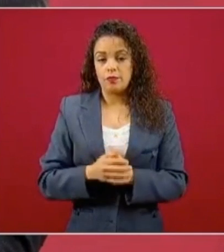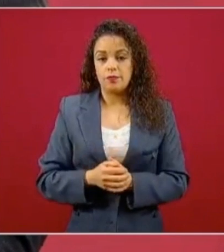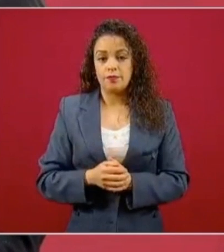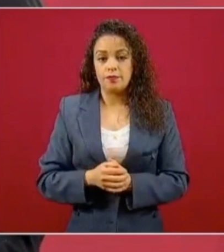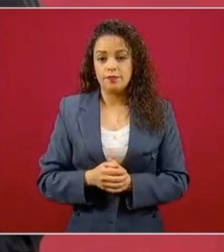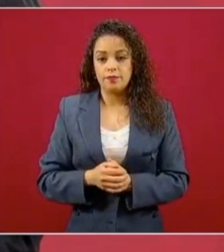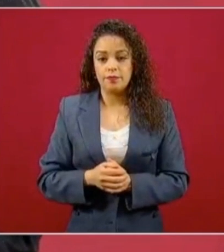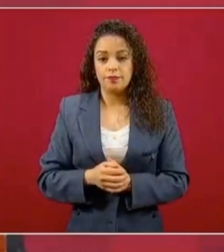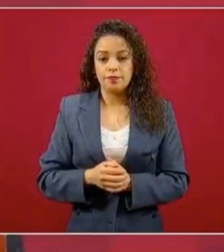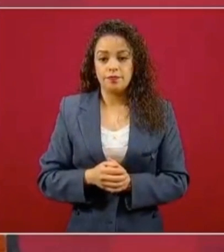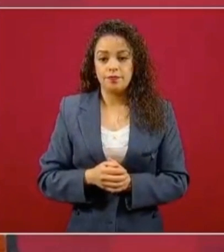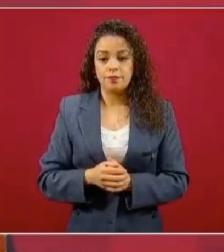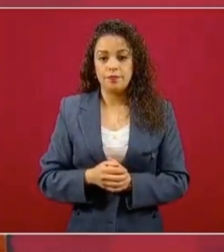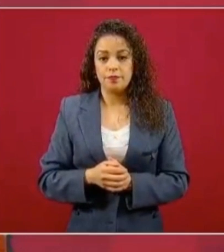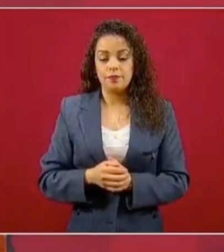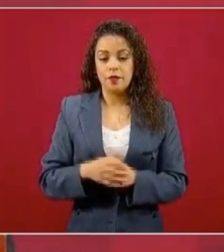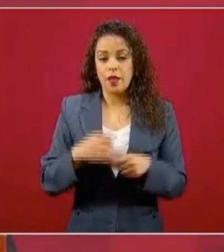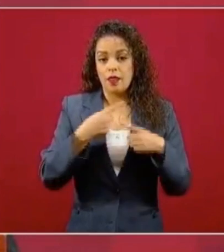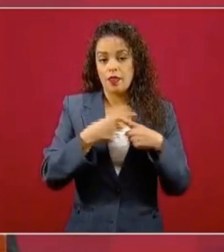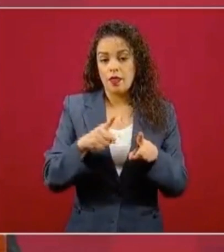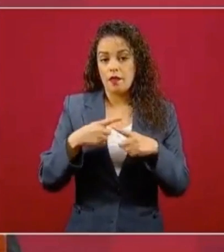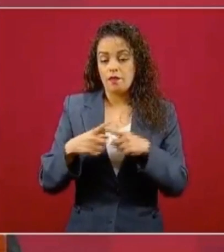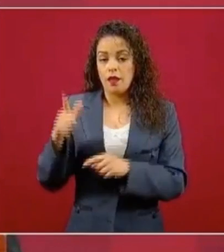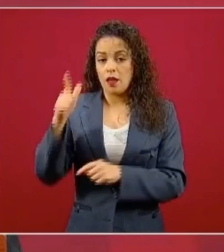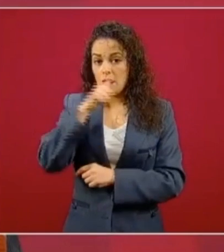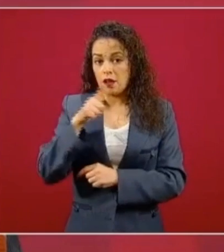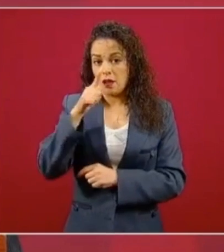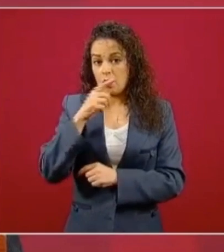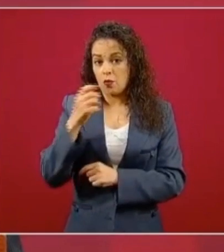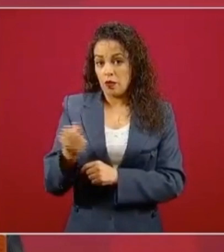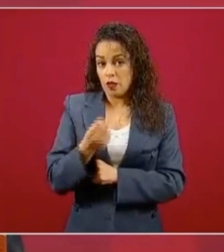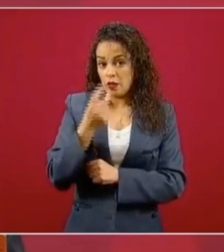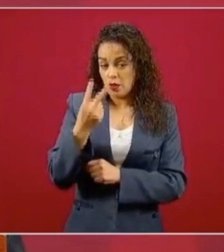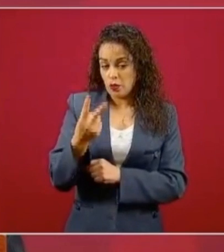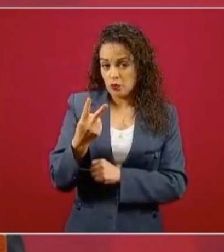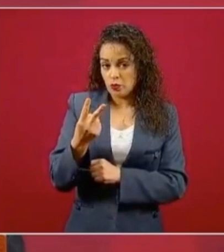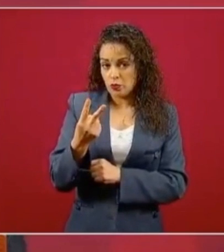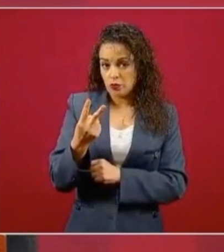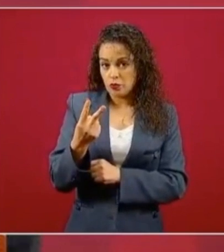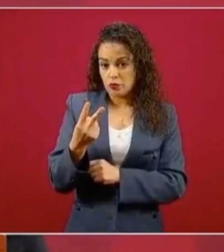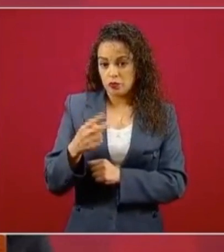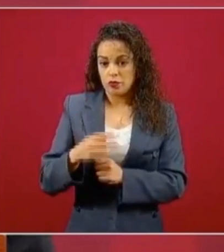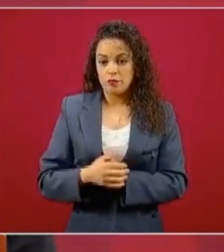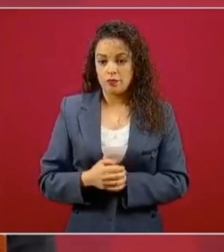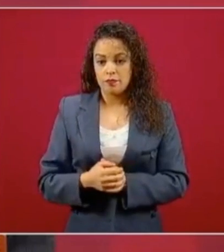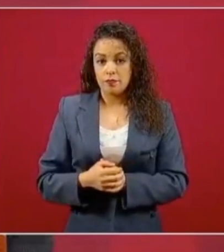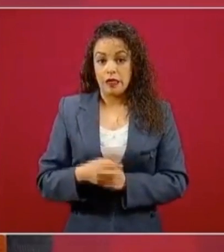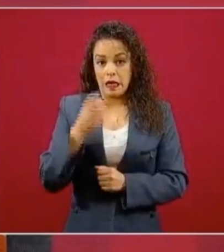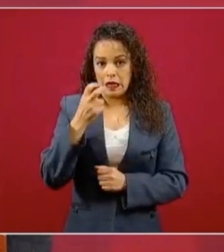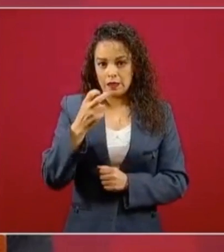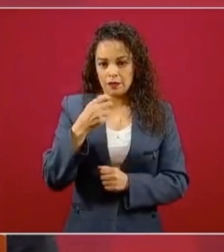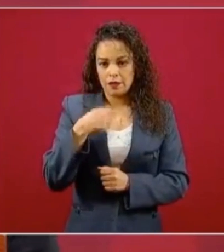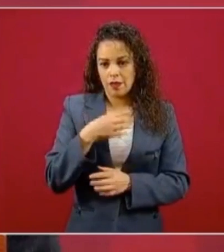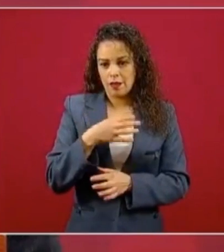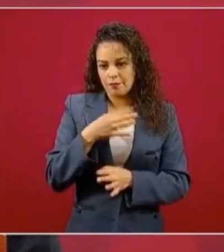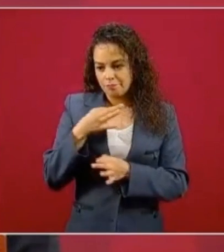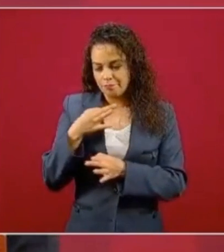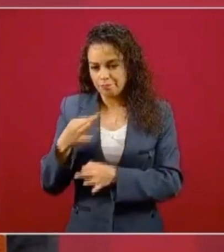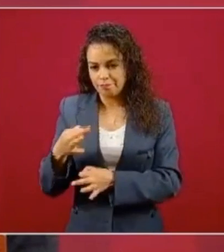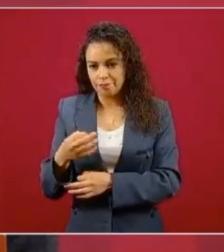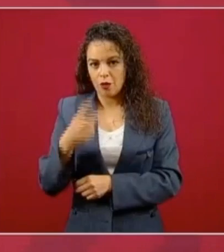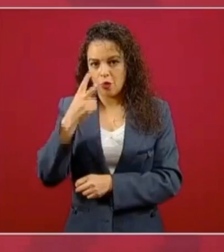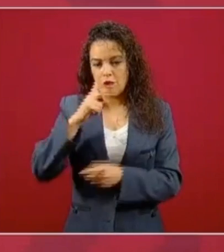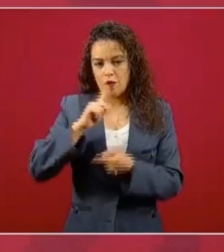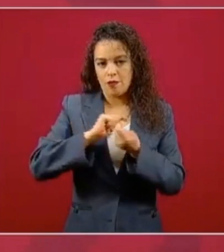dos lenguas extranjeras. Y me metí a eso, a llevar dos traducciones